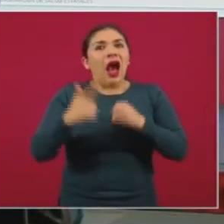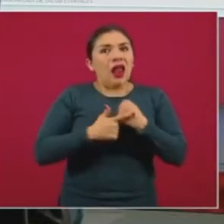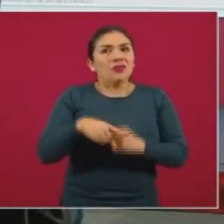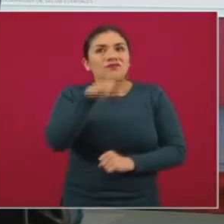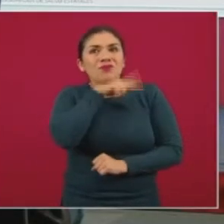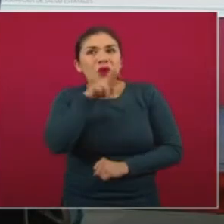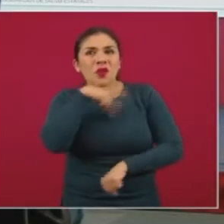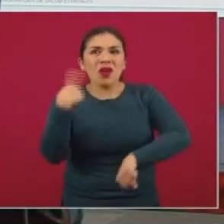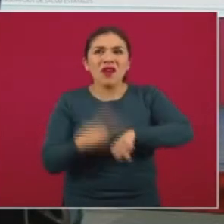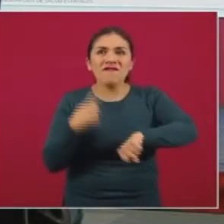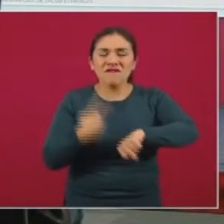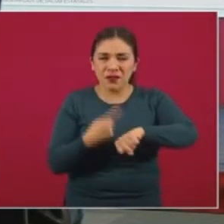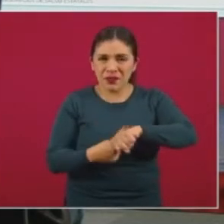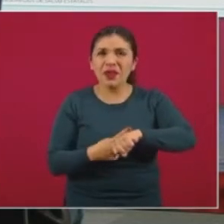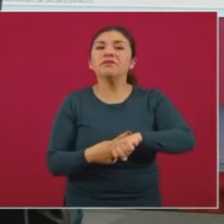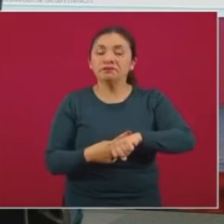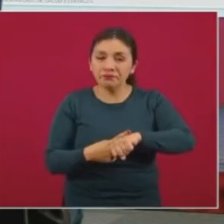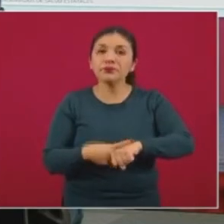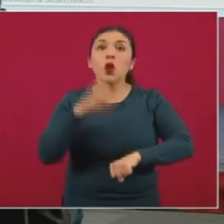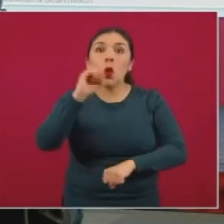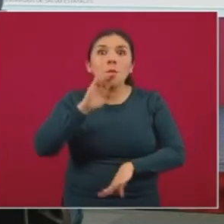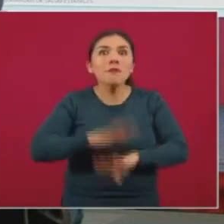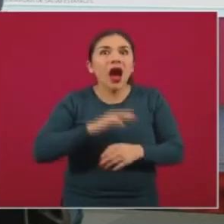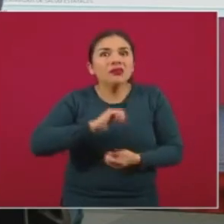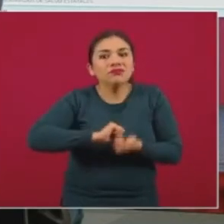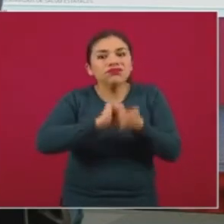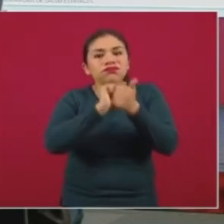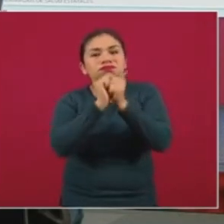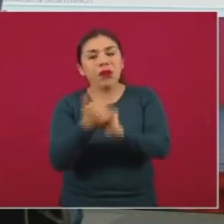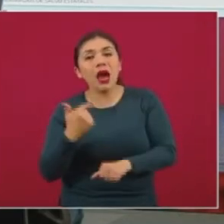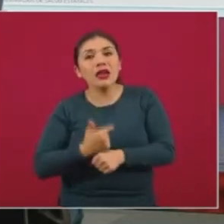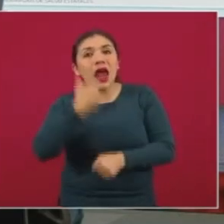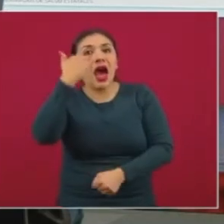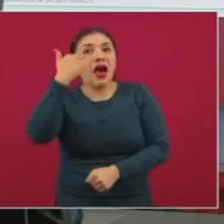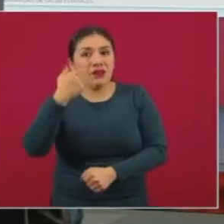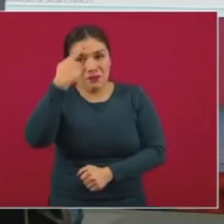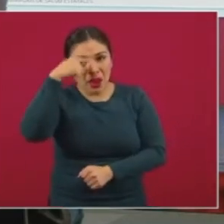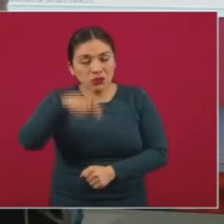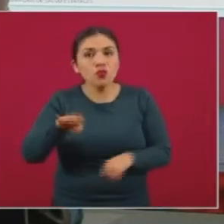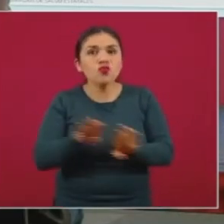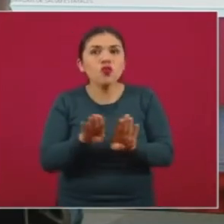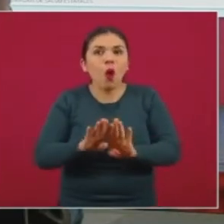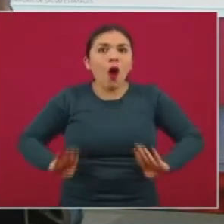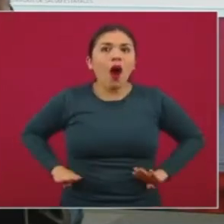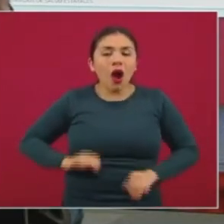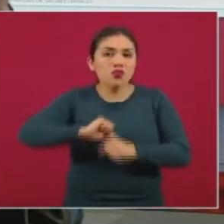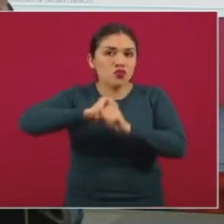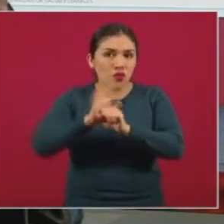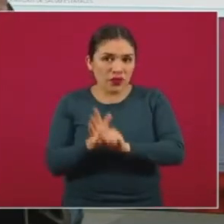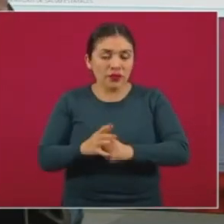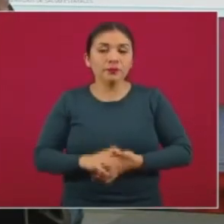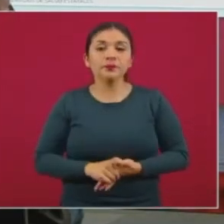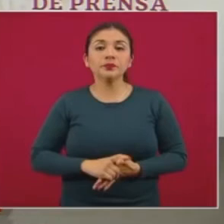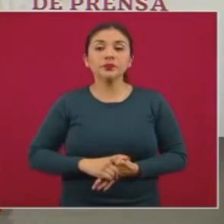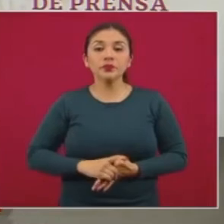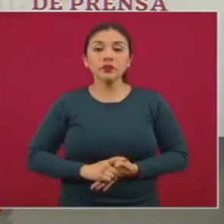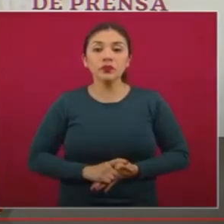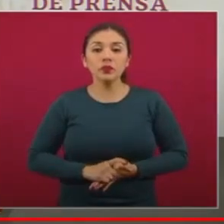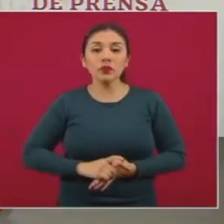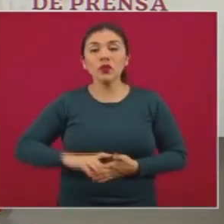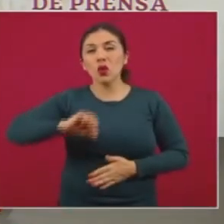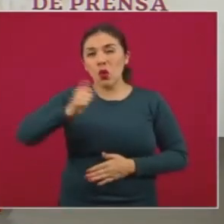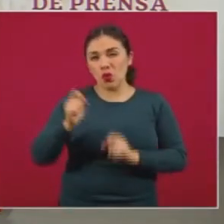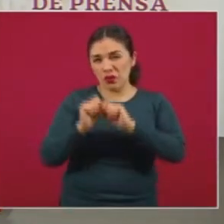alarma o empiezan a tener gravedad en relación a su evolución de COVID-19. En la siguiente